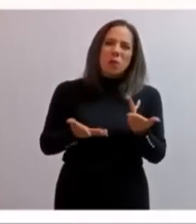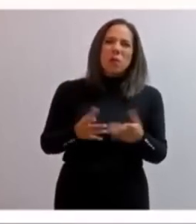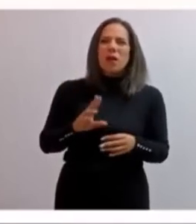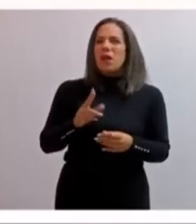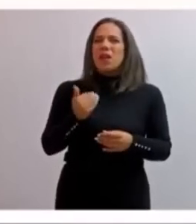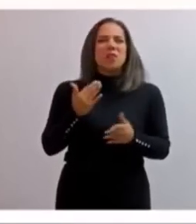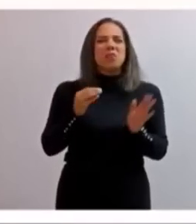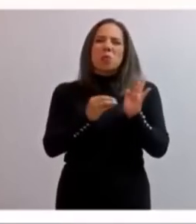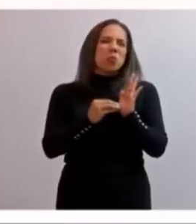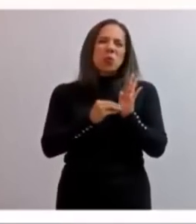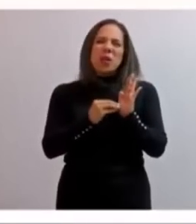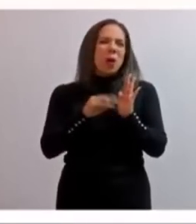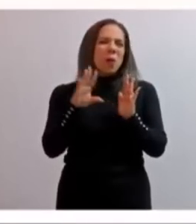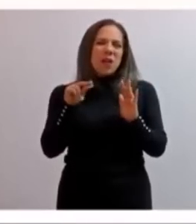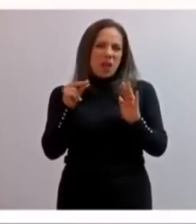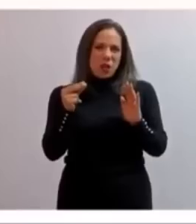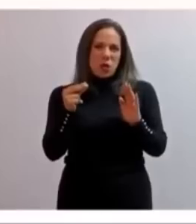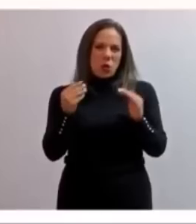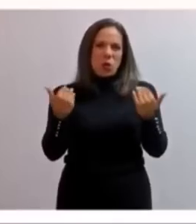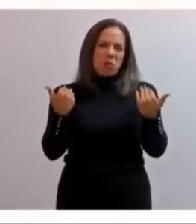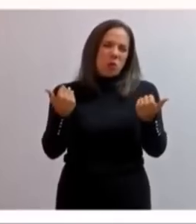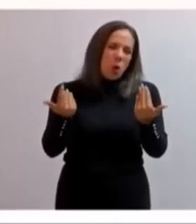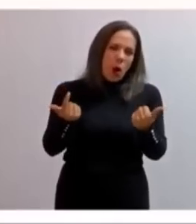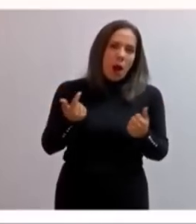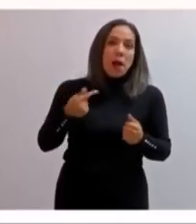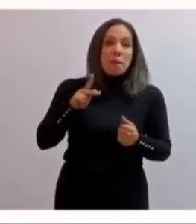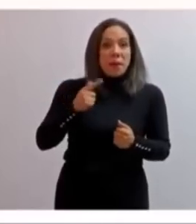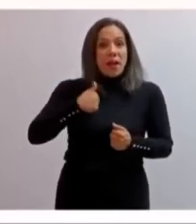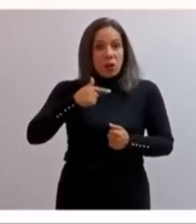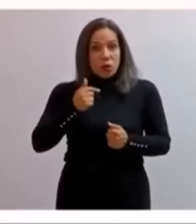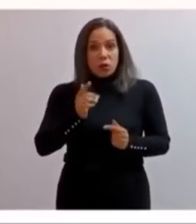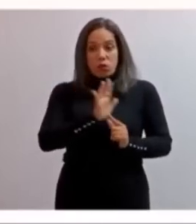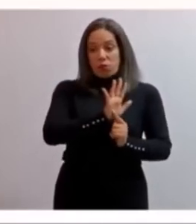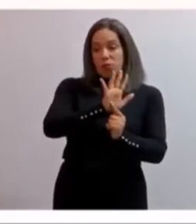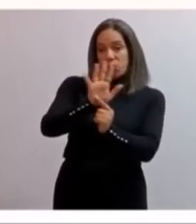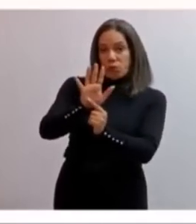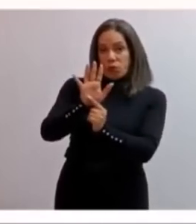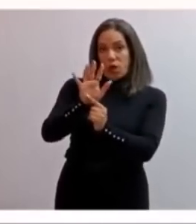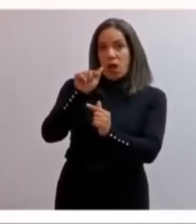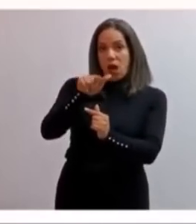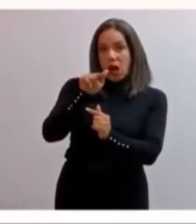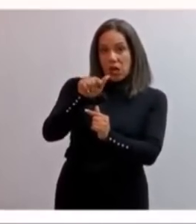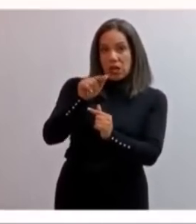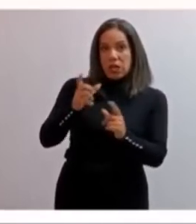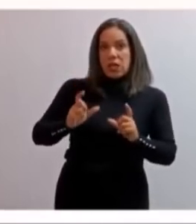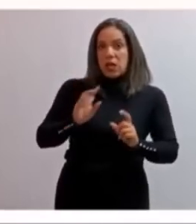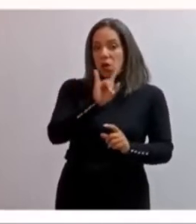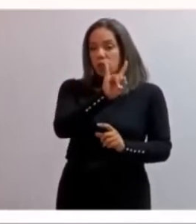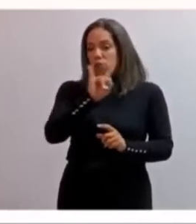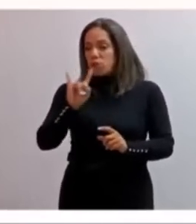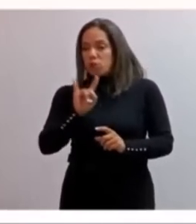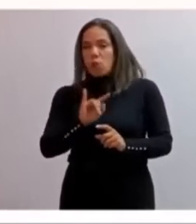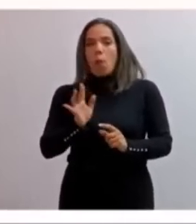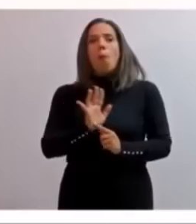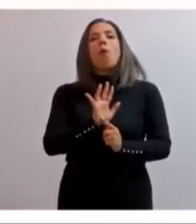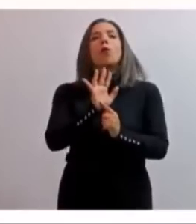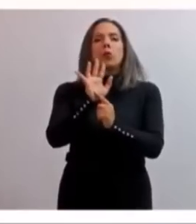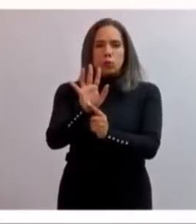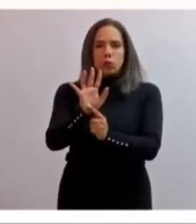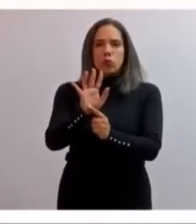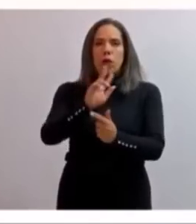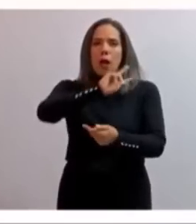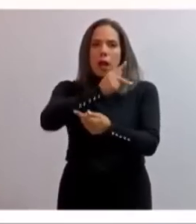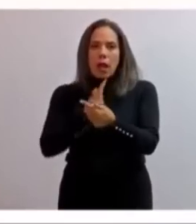en algún momento podamos tenerlo, me he permitido colocar en la pantalla el plan de estudios y la referencia